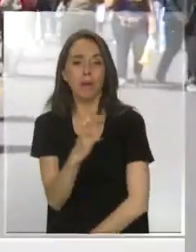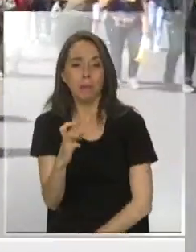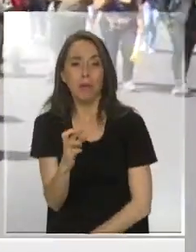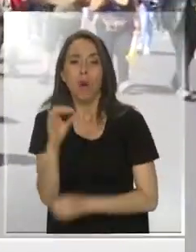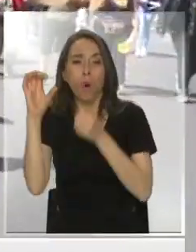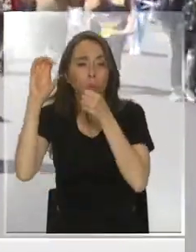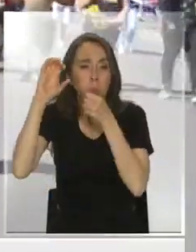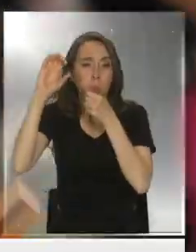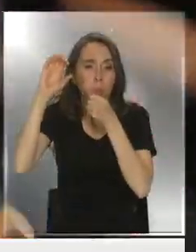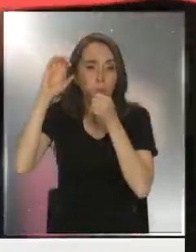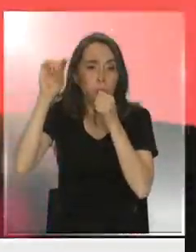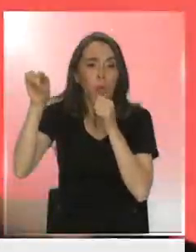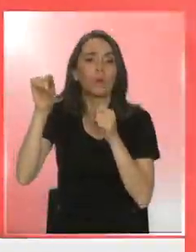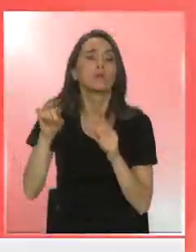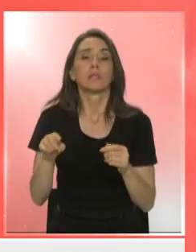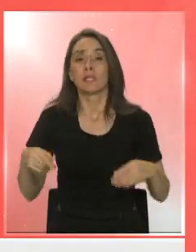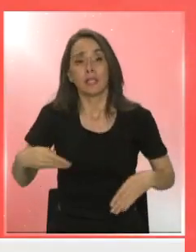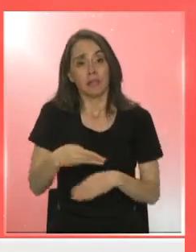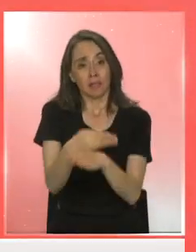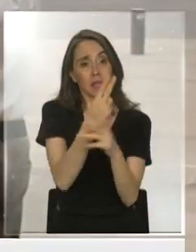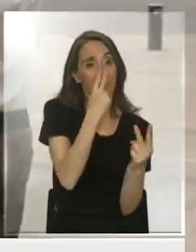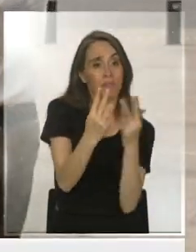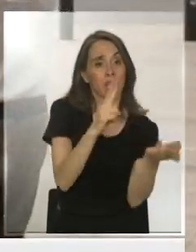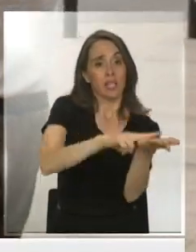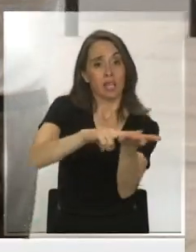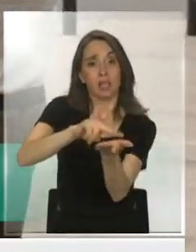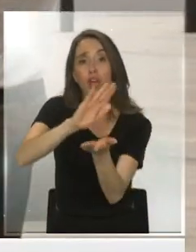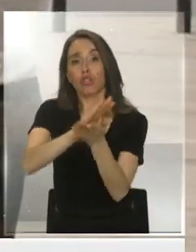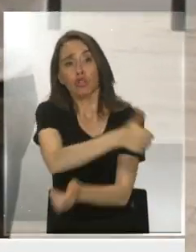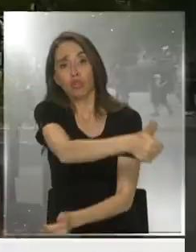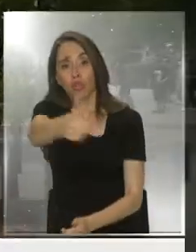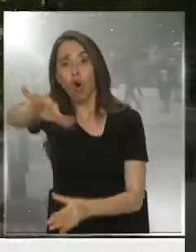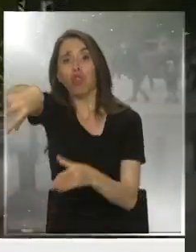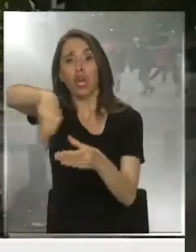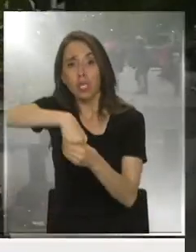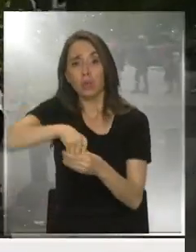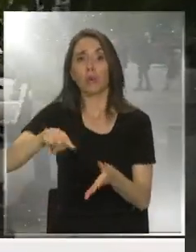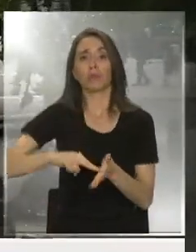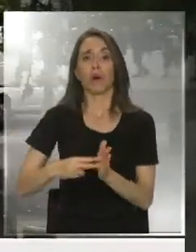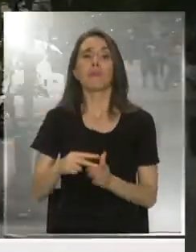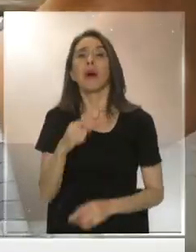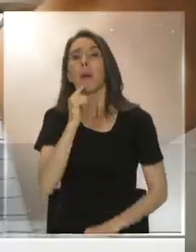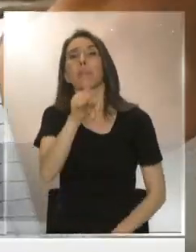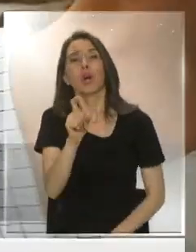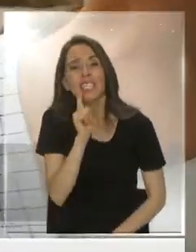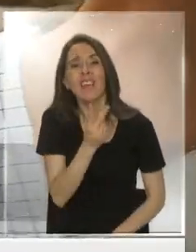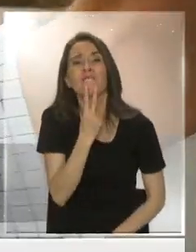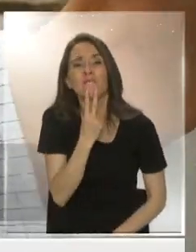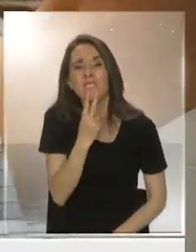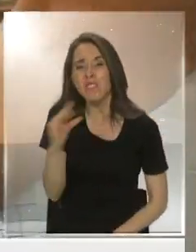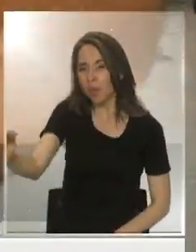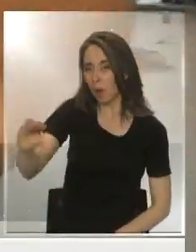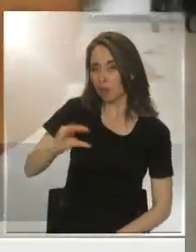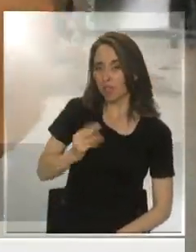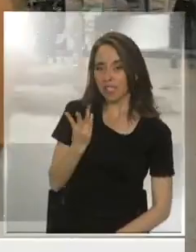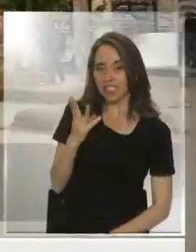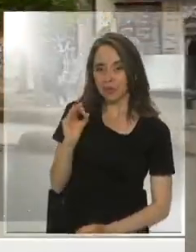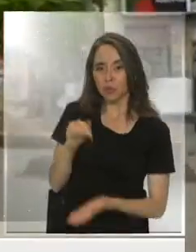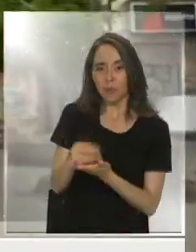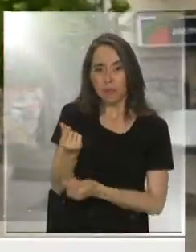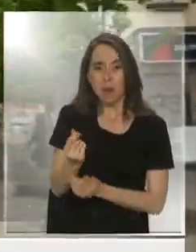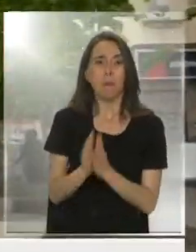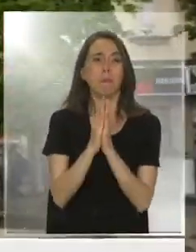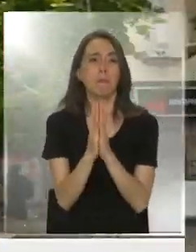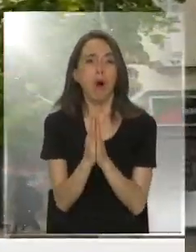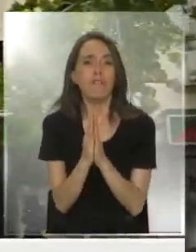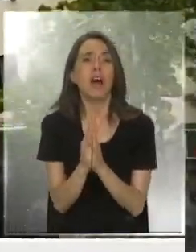Una realidad transversal, un problema que nos incluye a todos. ¿Quién vive con 350 mil pesos, por favor?